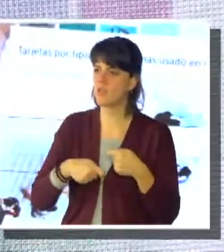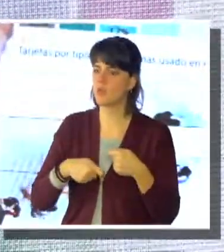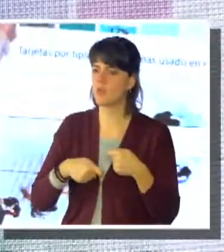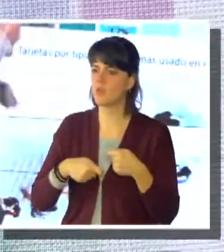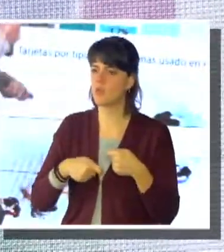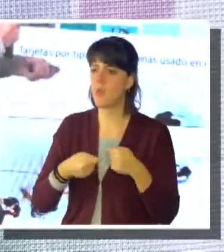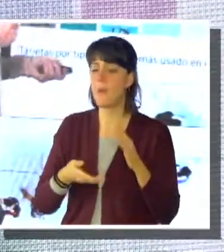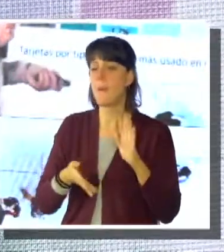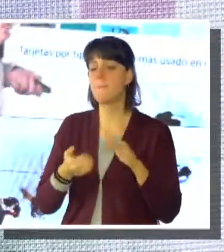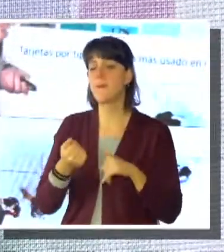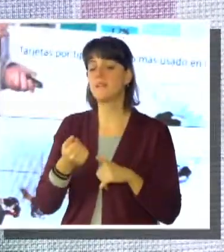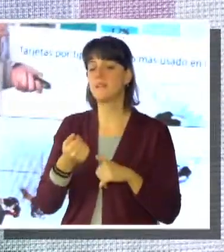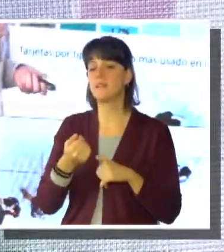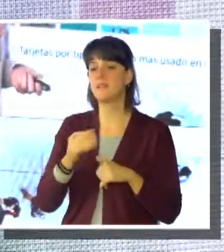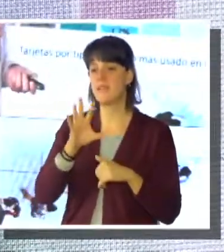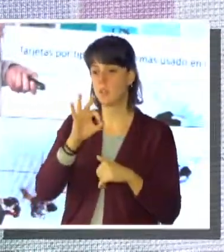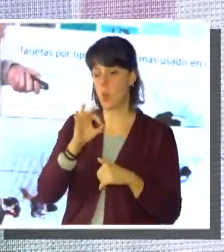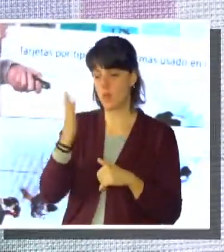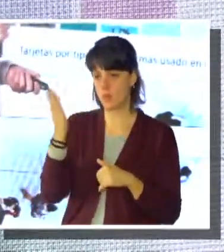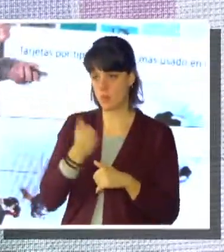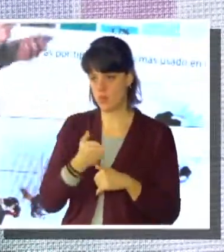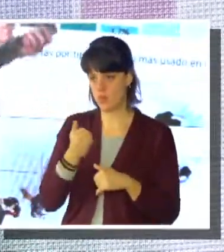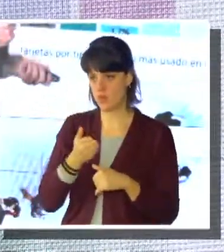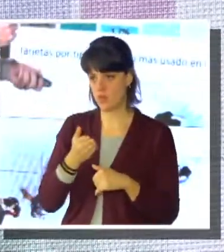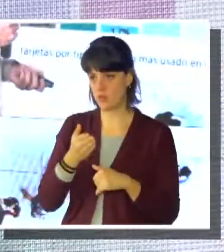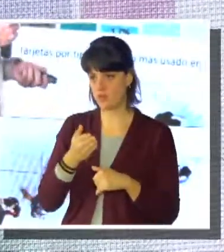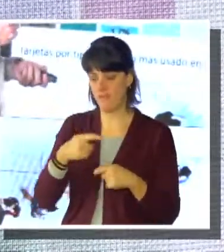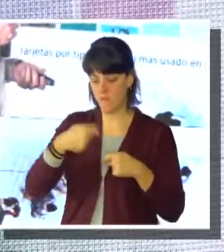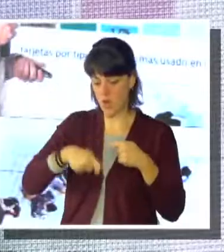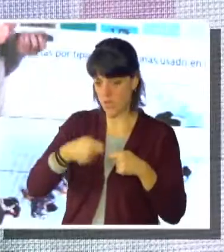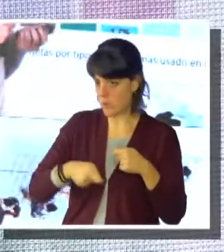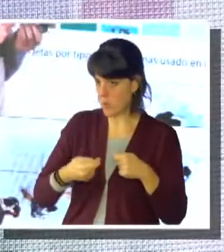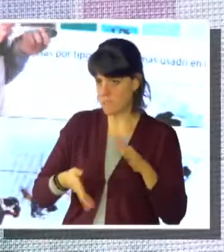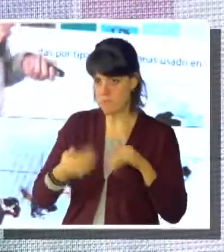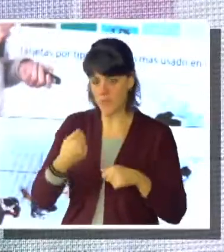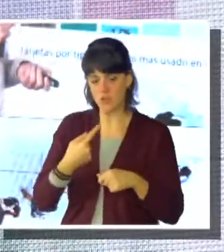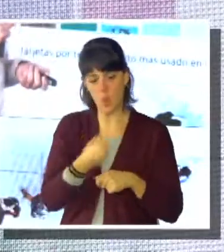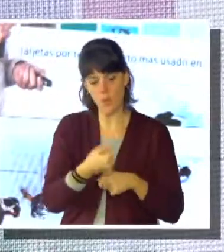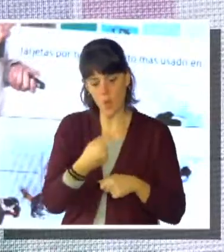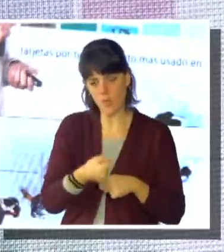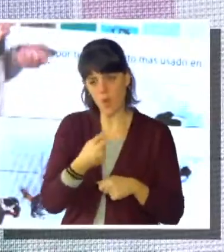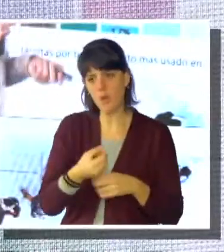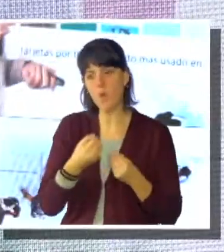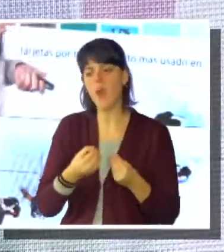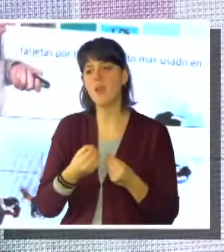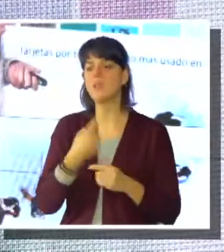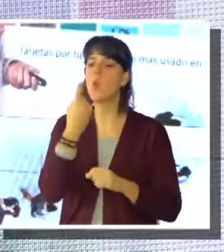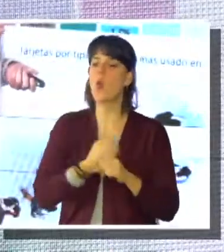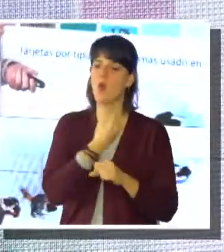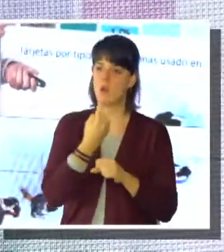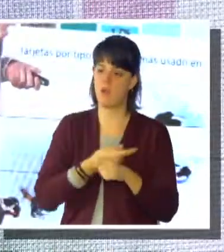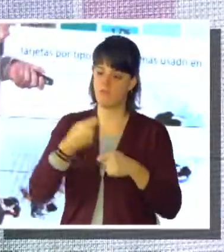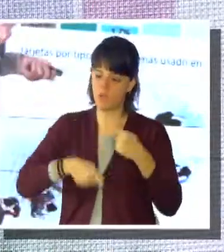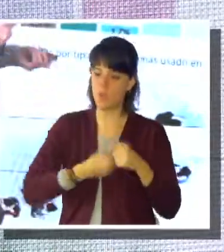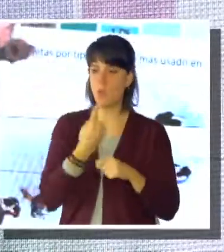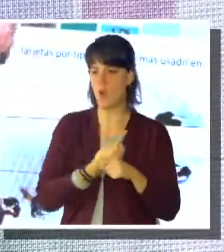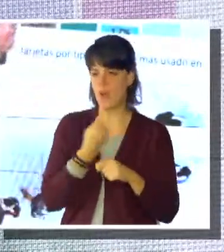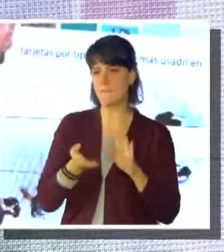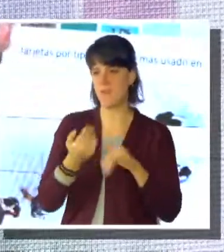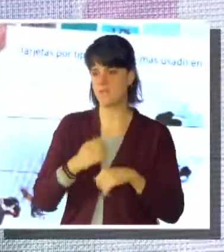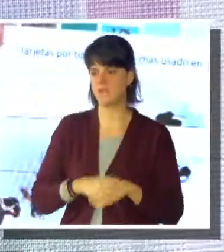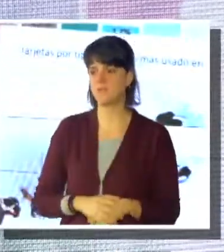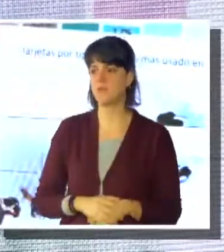Esos son, se puede decir que son usuarios, y eso representa en viaje entre 17 y 20